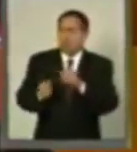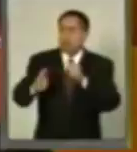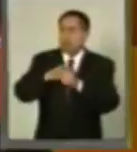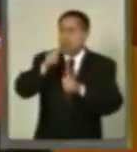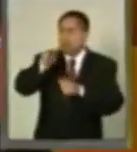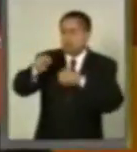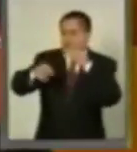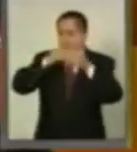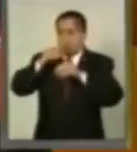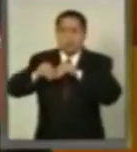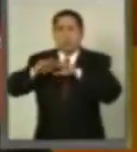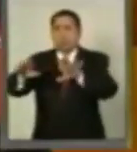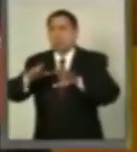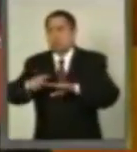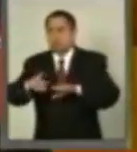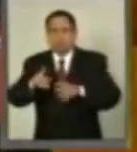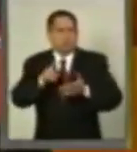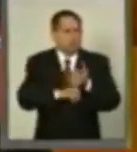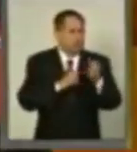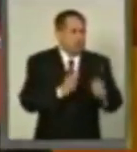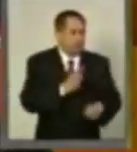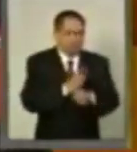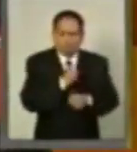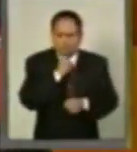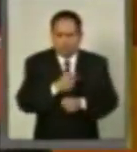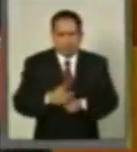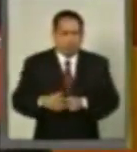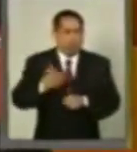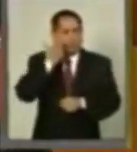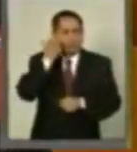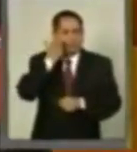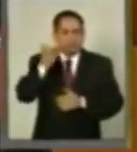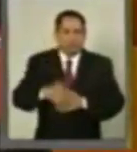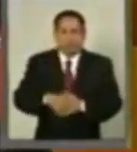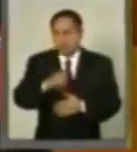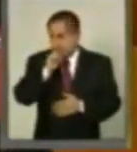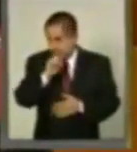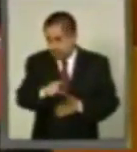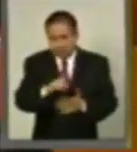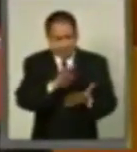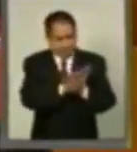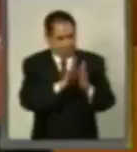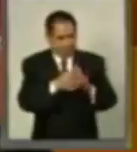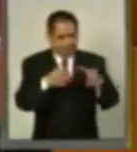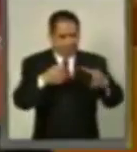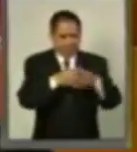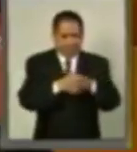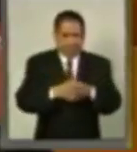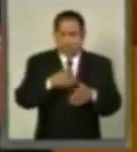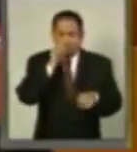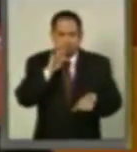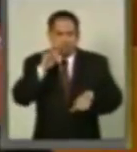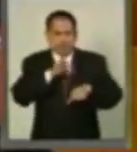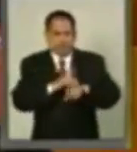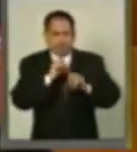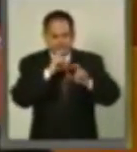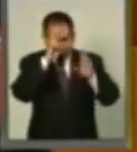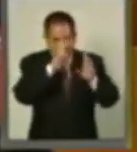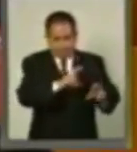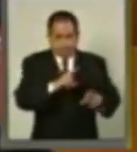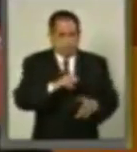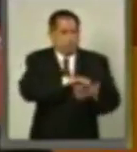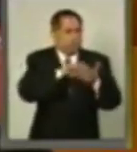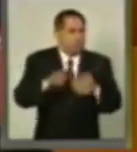televisión que los resultados en materia de seguridad. Pero también hubo cárteles del crimen organizado que fueron intocables, como el de